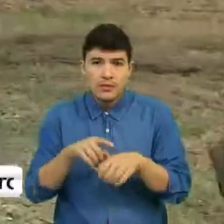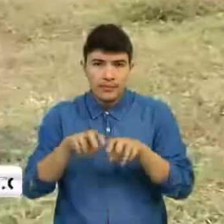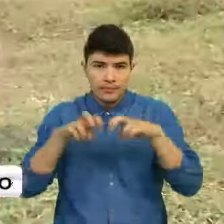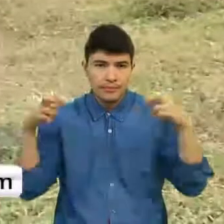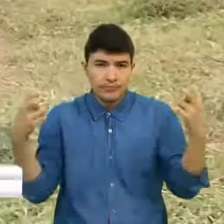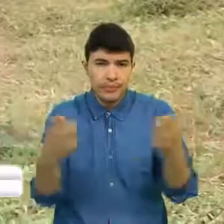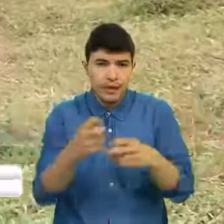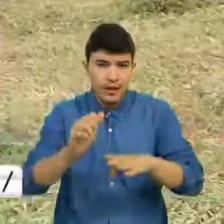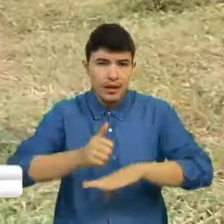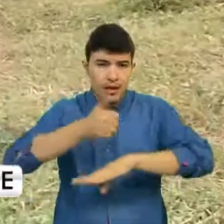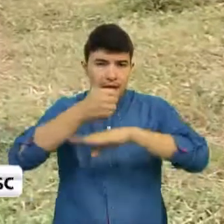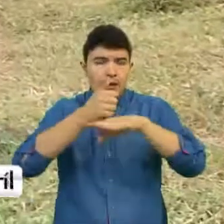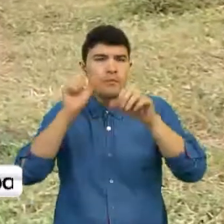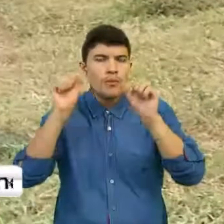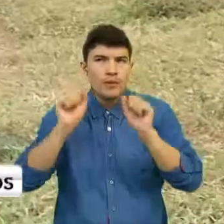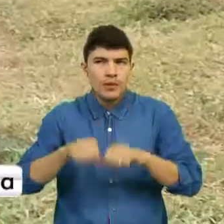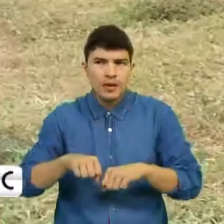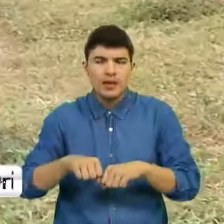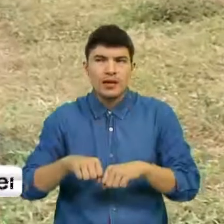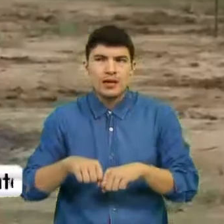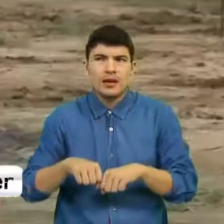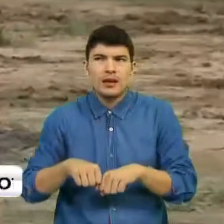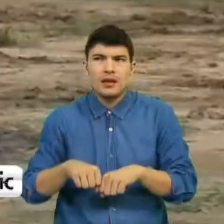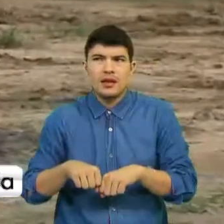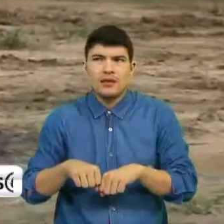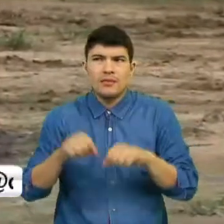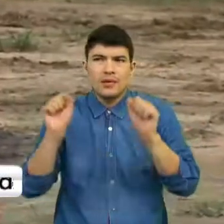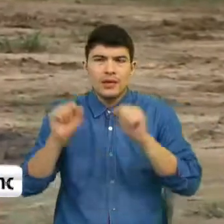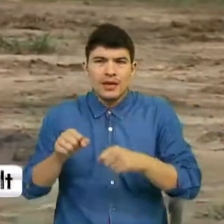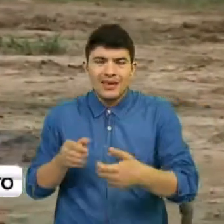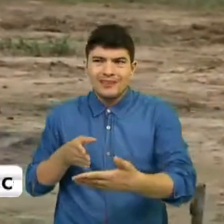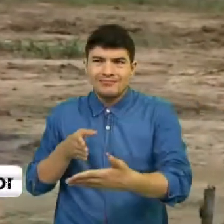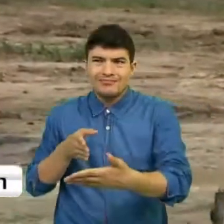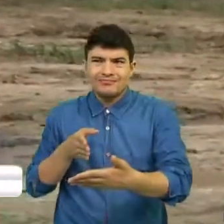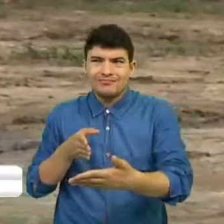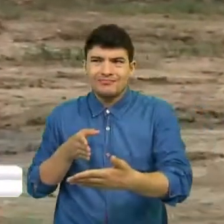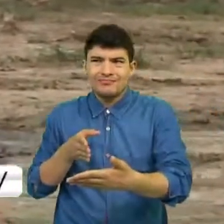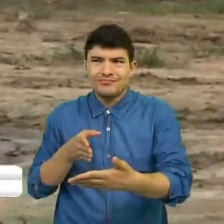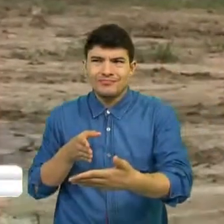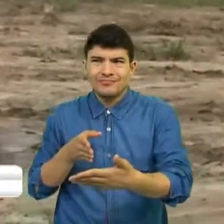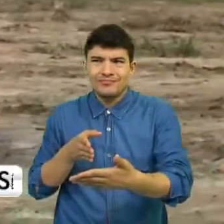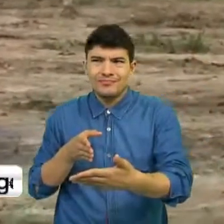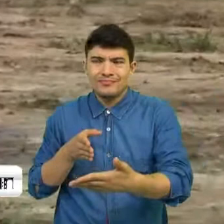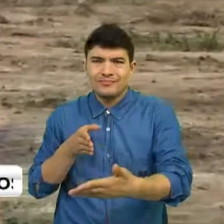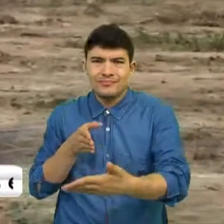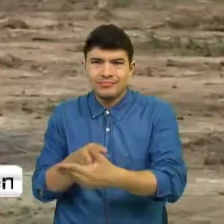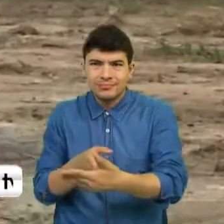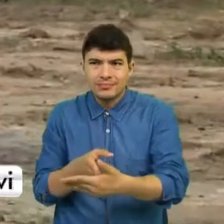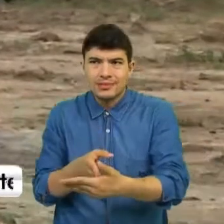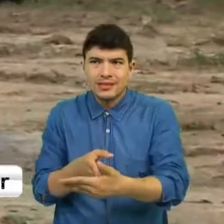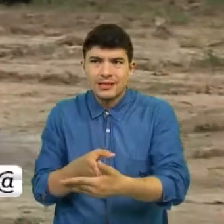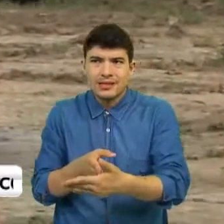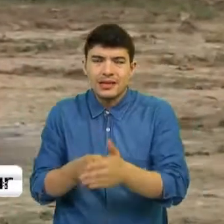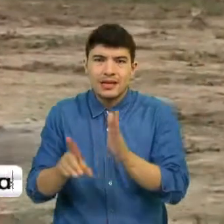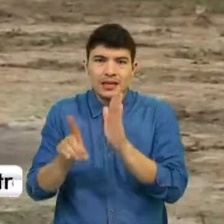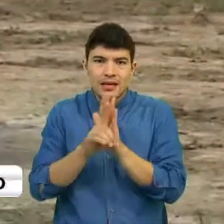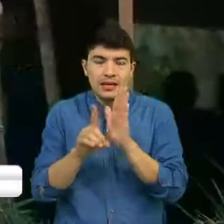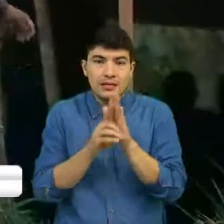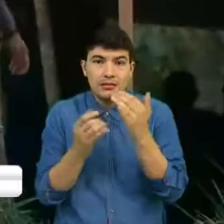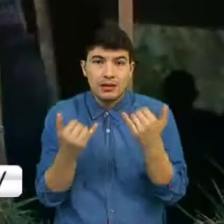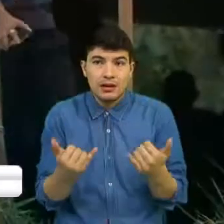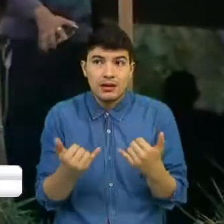República para atravesarse en lo que sea posible a los decretos que actualmente